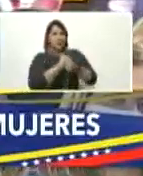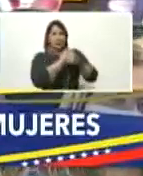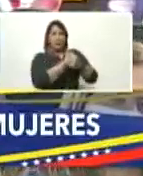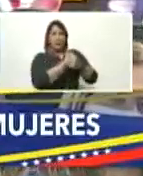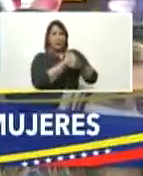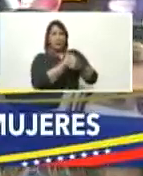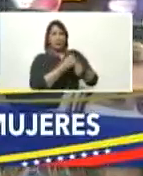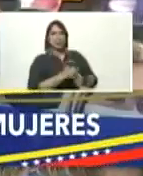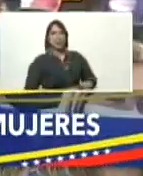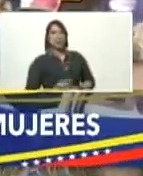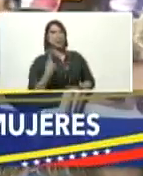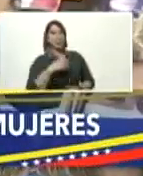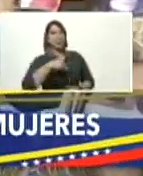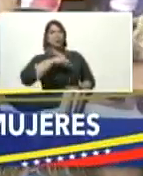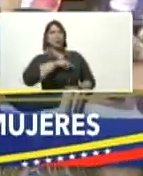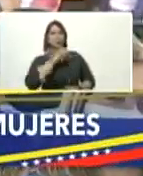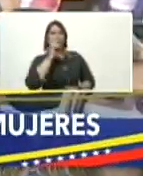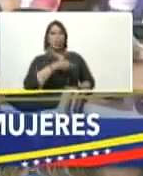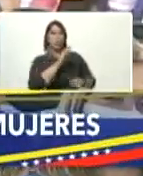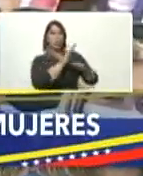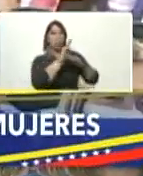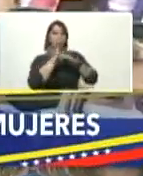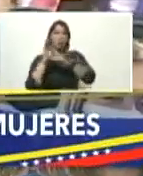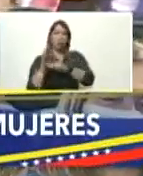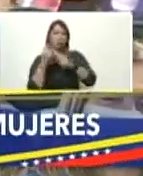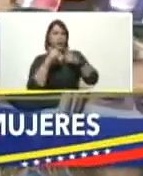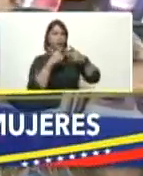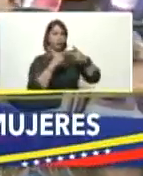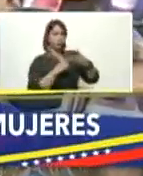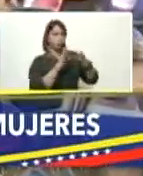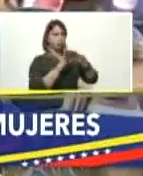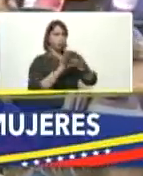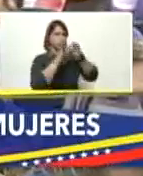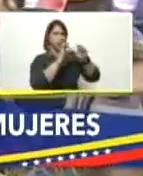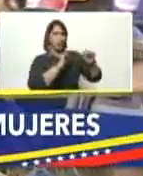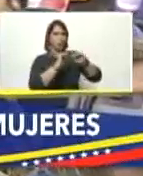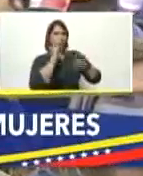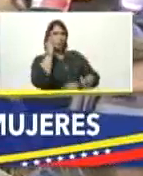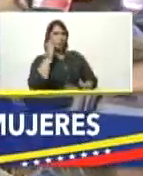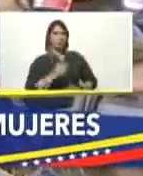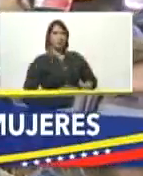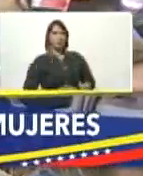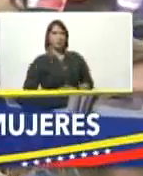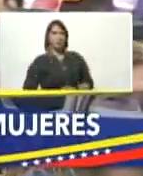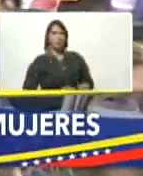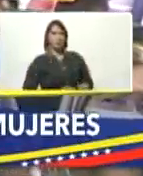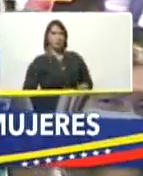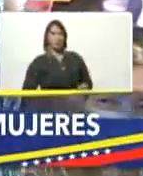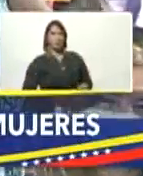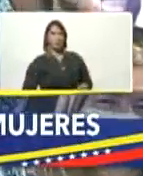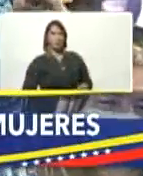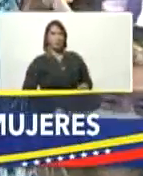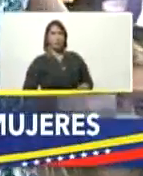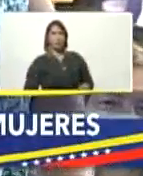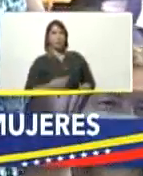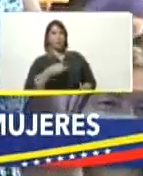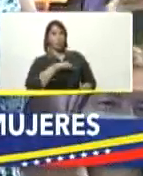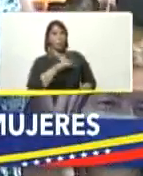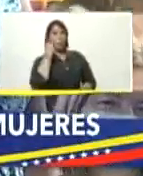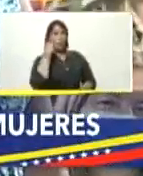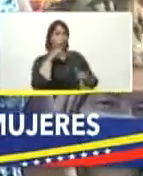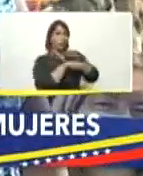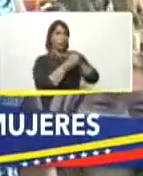eso tenemos nosotras también que cuidar esa diversidad y esa unidad en el movimiento de mujeres. Nosotras dentro